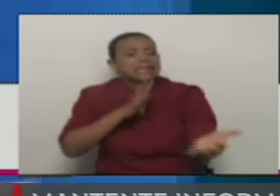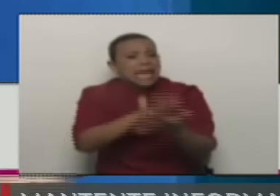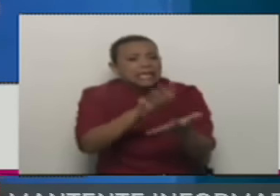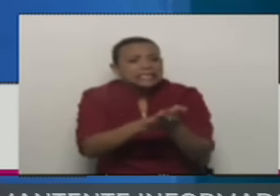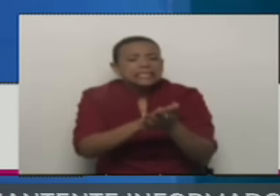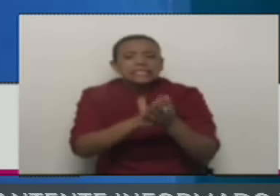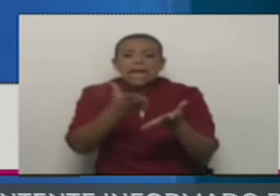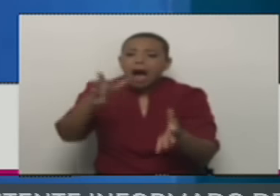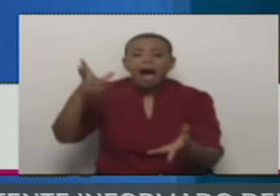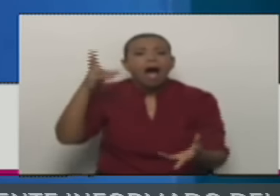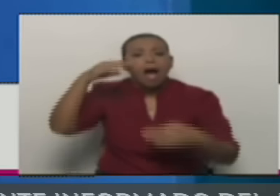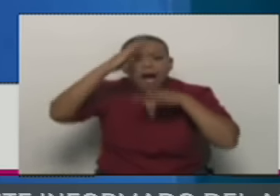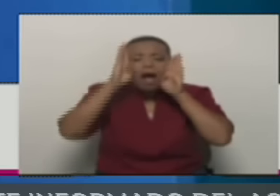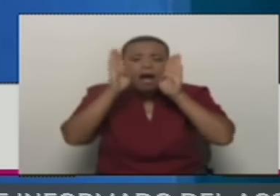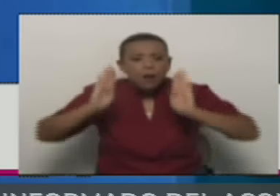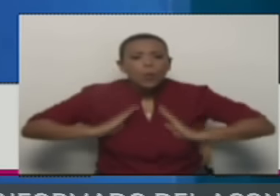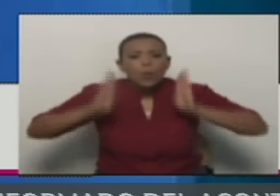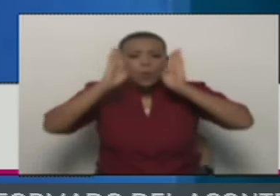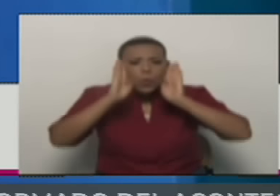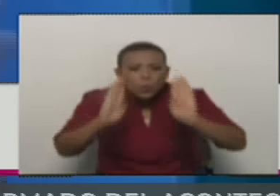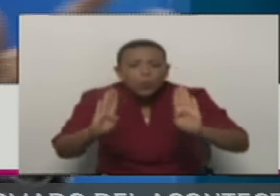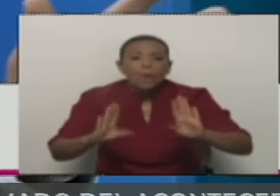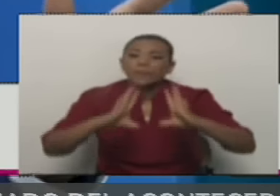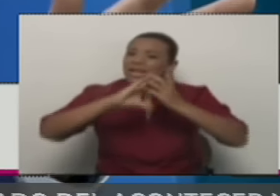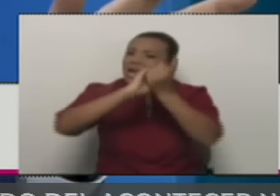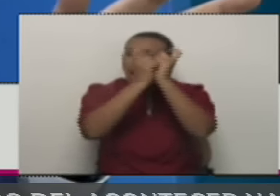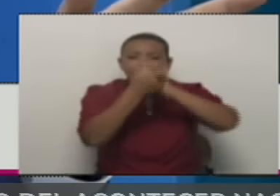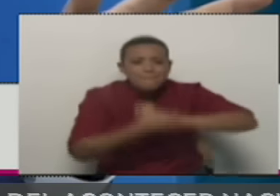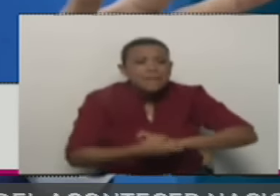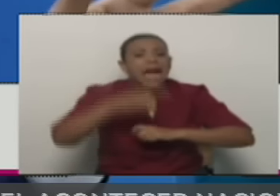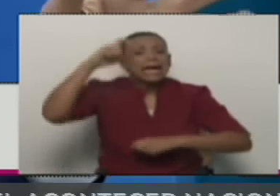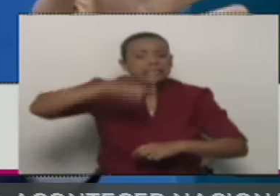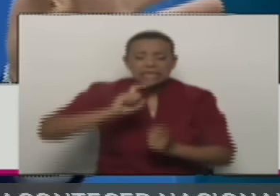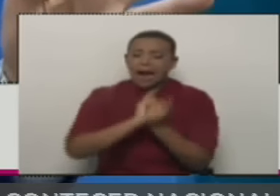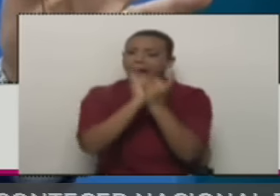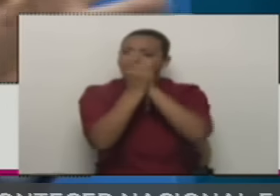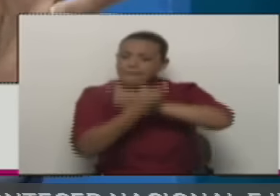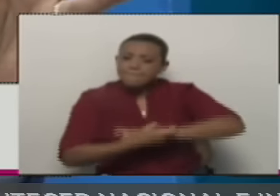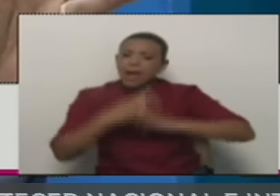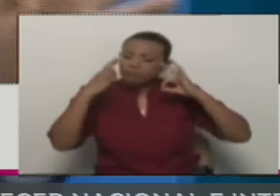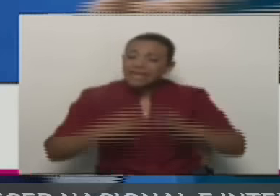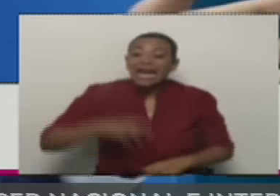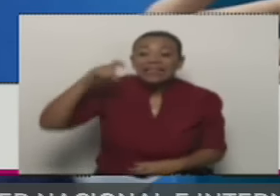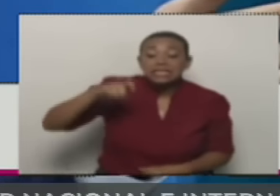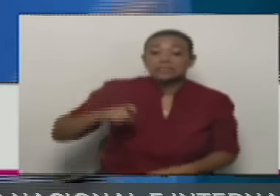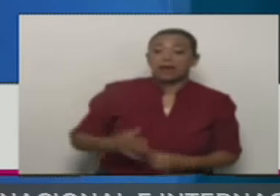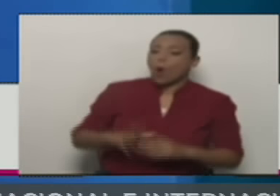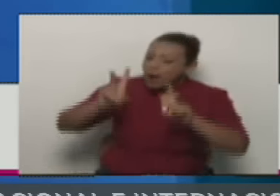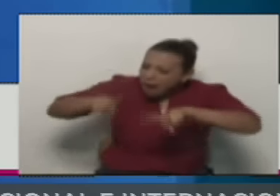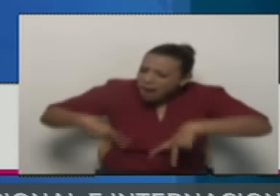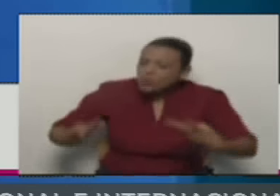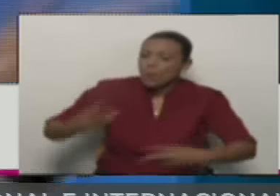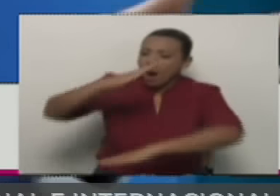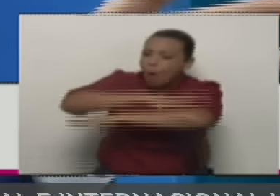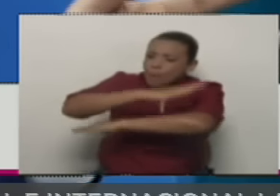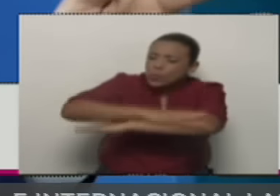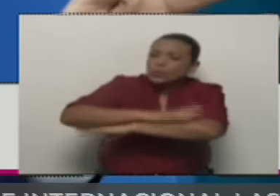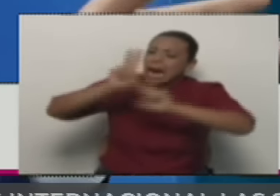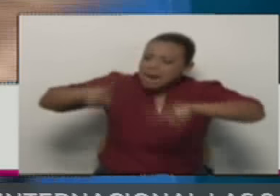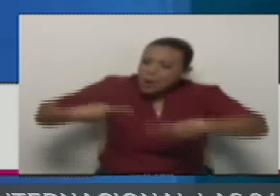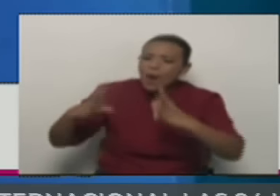a escucharnos. Cambiar todo lo que pueda ser cambiado y sea necesario cambiar. Renovar todo lo que tenga que ser